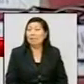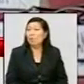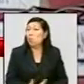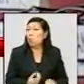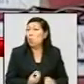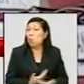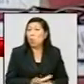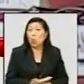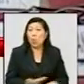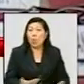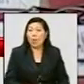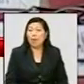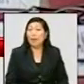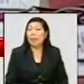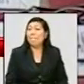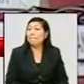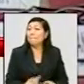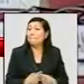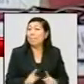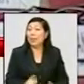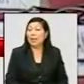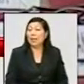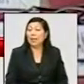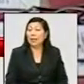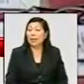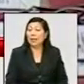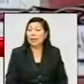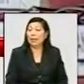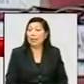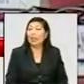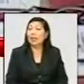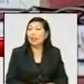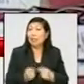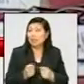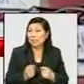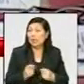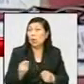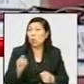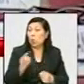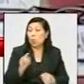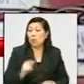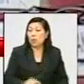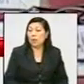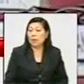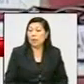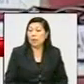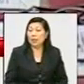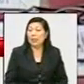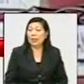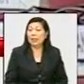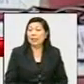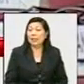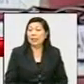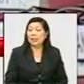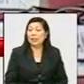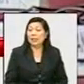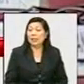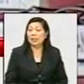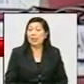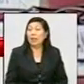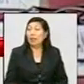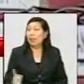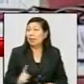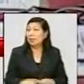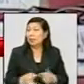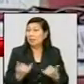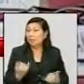existe. Sin embargo, a los pacientes les exigen utilizar un producto que hasta el